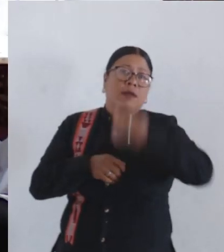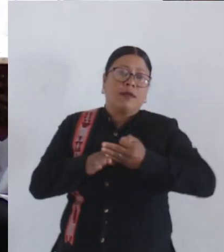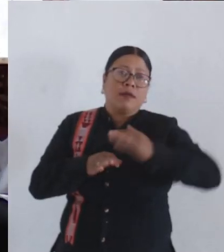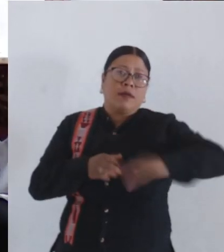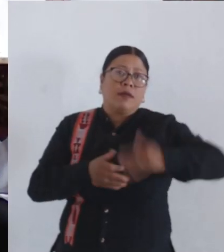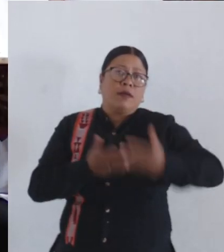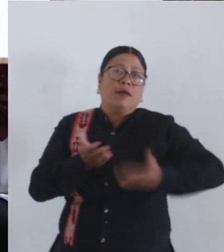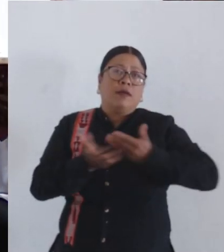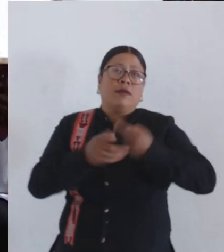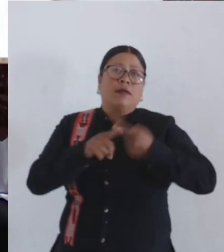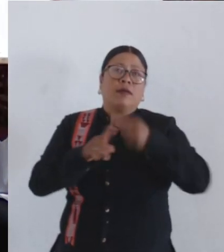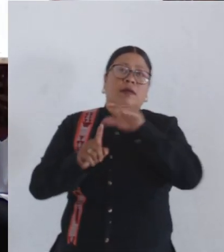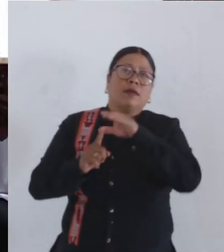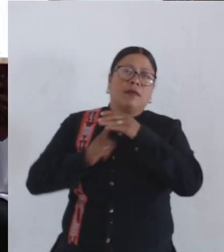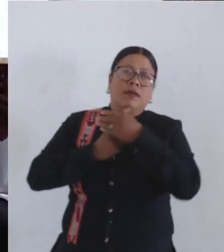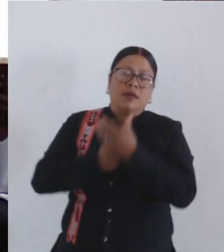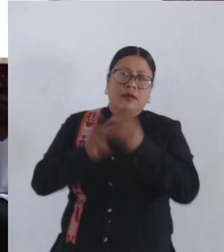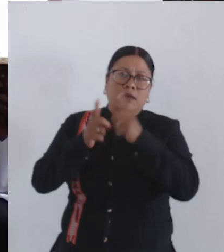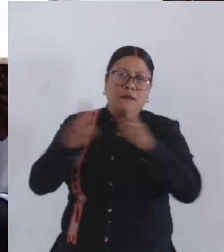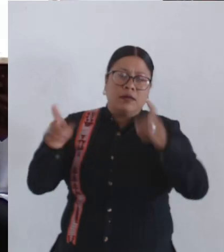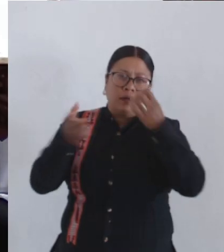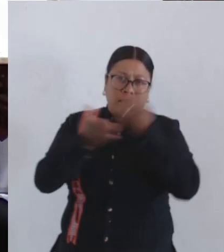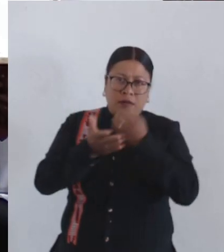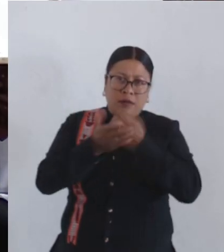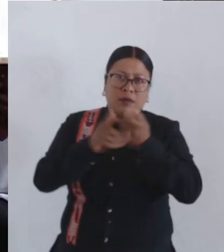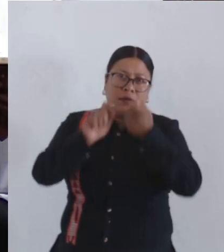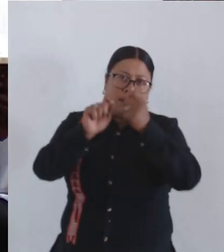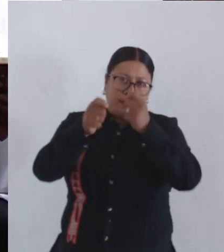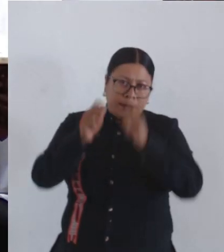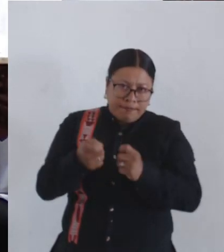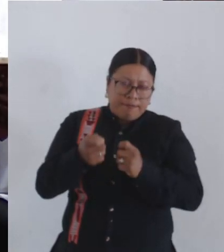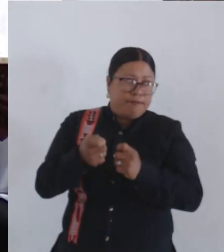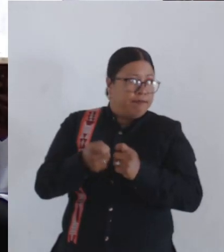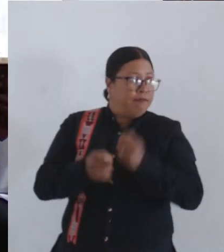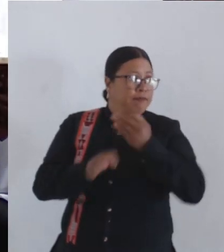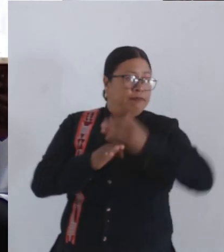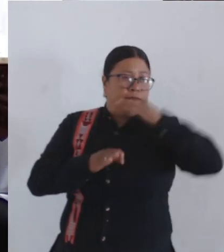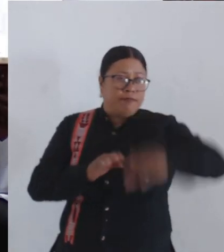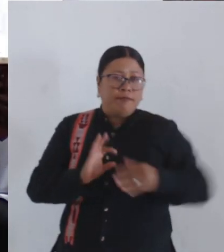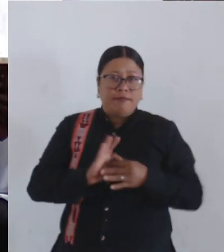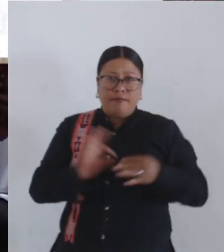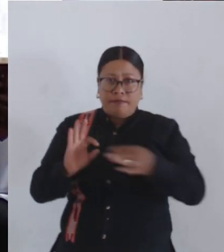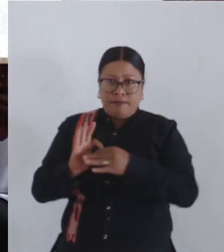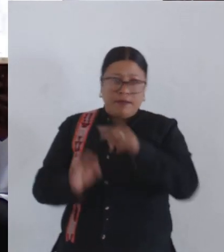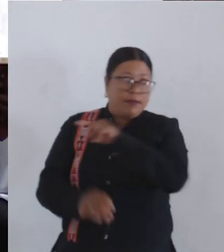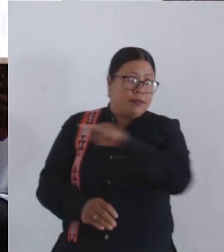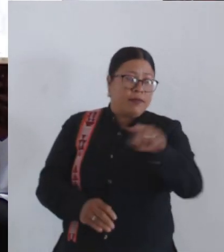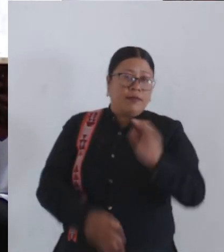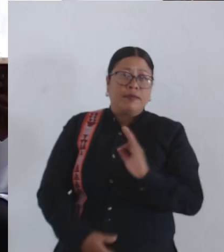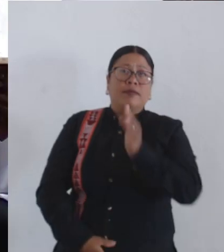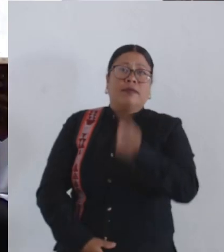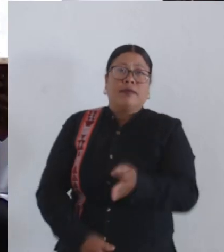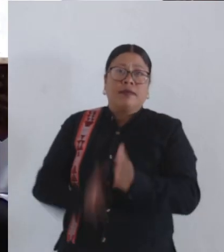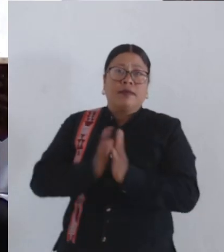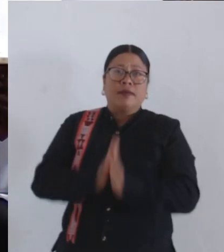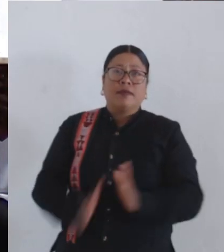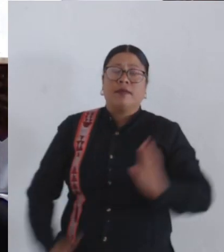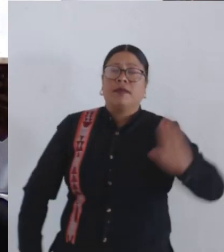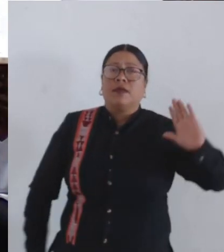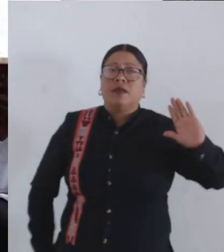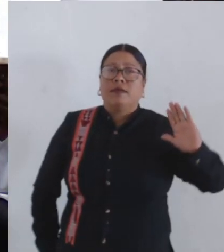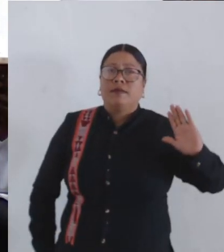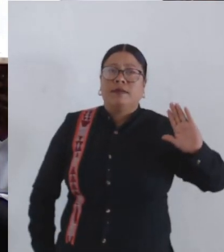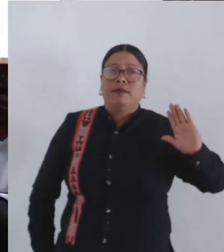aprobarse el dictamen emitido por la Comisión de Desarrollo Económico y Mejora Regulatoria, con el que se acaba de dar cuenta. Quienes estén a favor de la